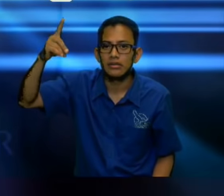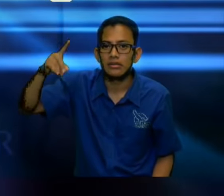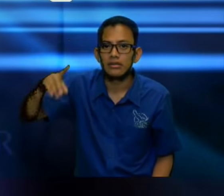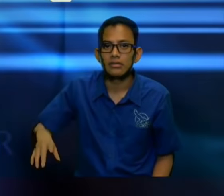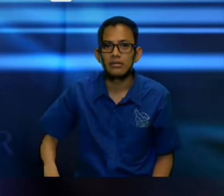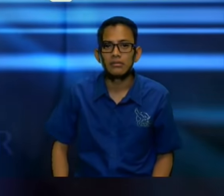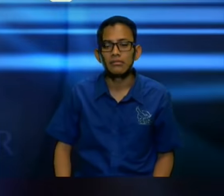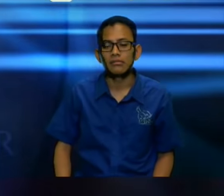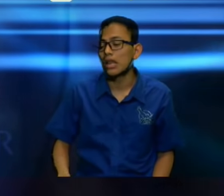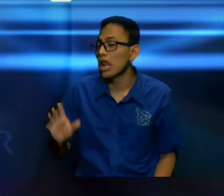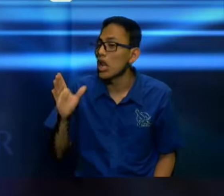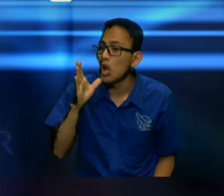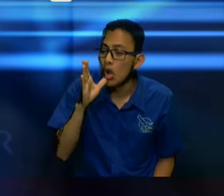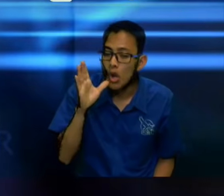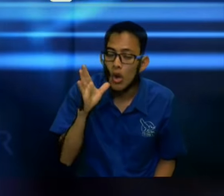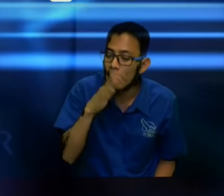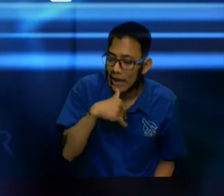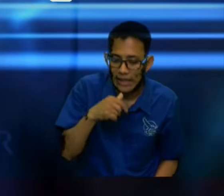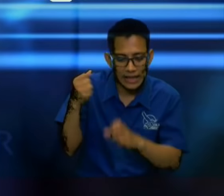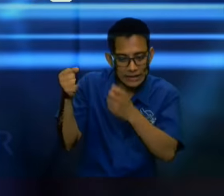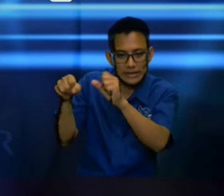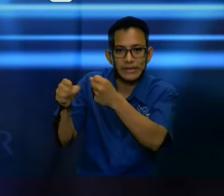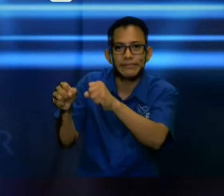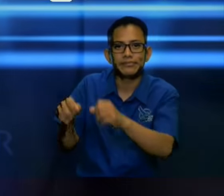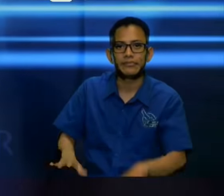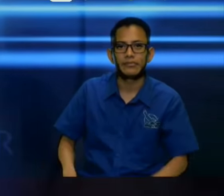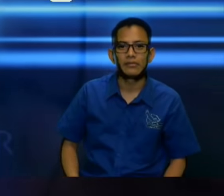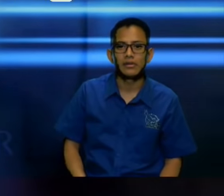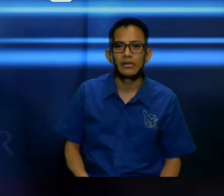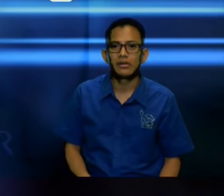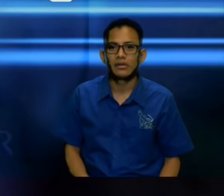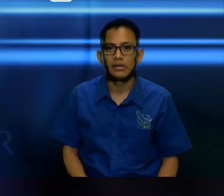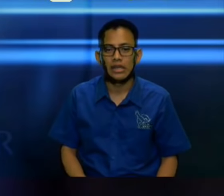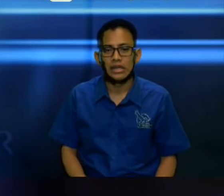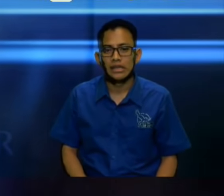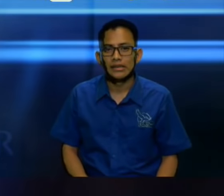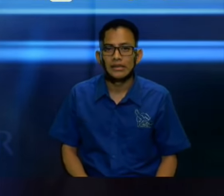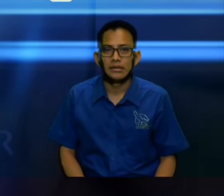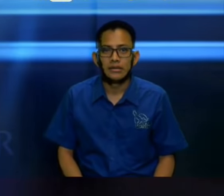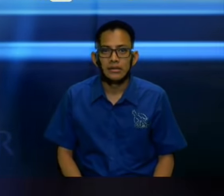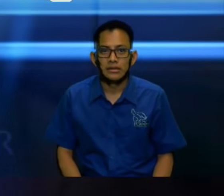Déjame leerle un último versículo que está en Isaías, es impresionante, impresionante.